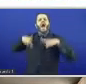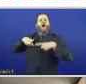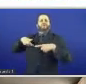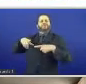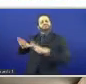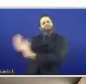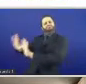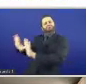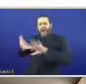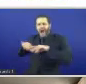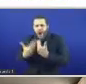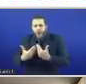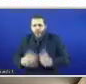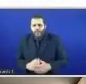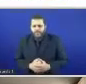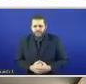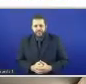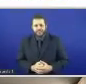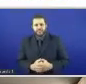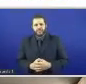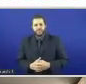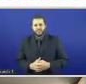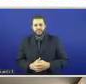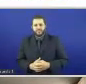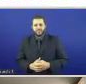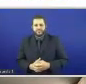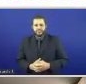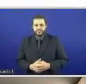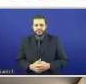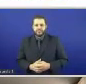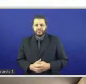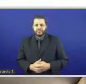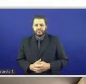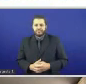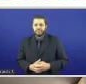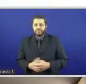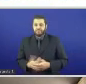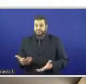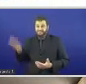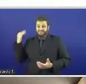En primer lugar, en los últimos 30 años,